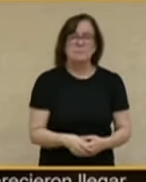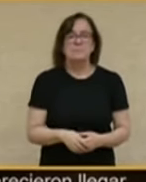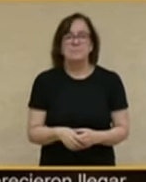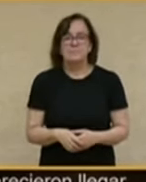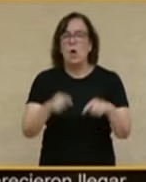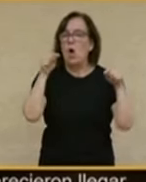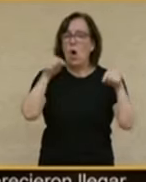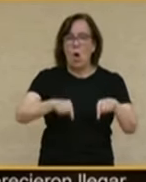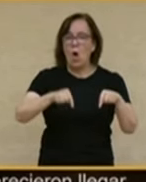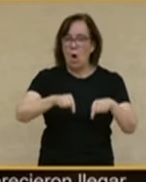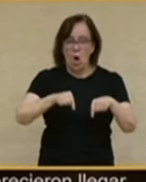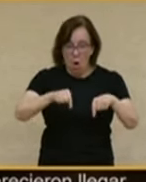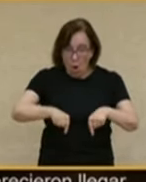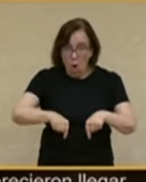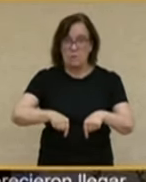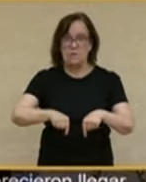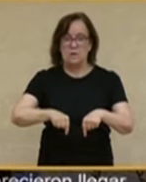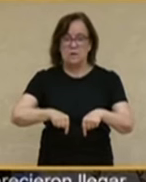Hoy